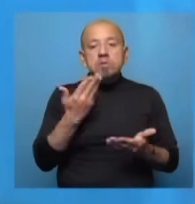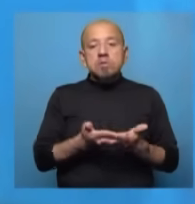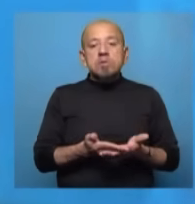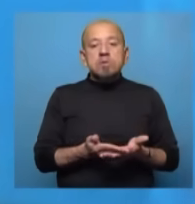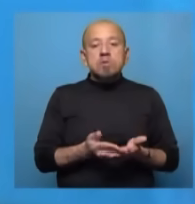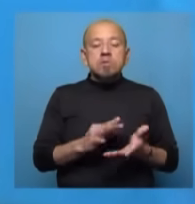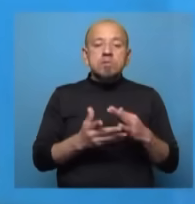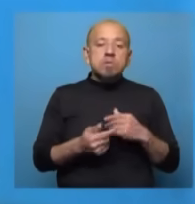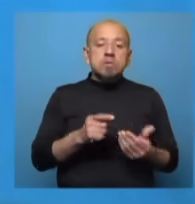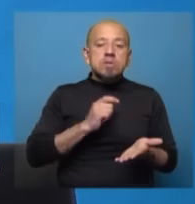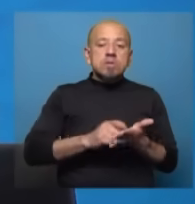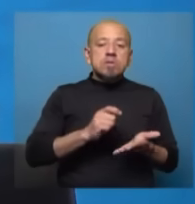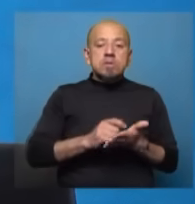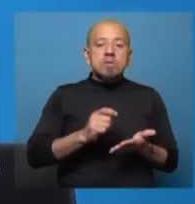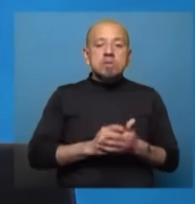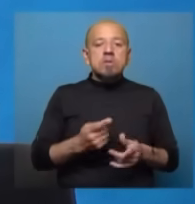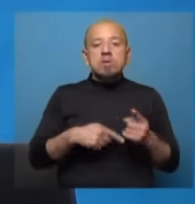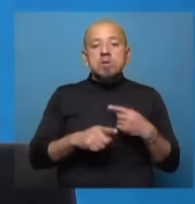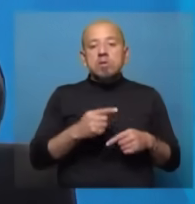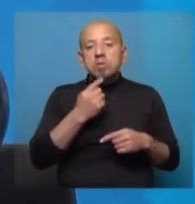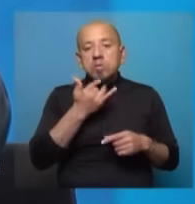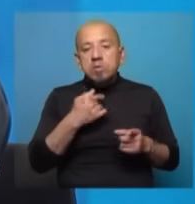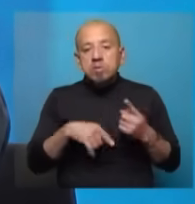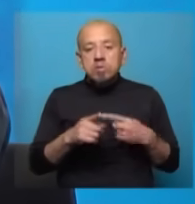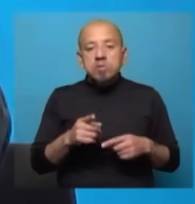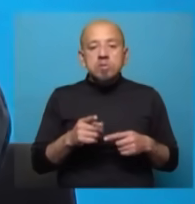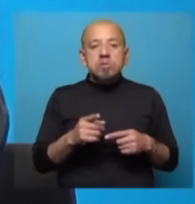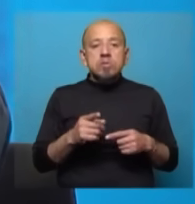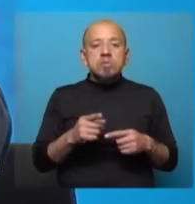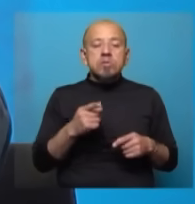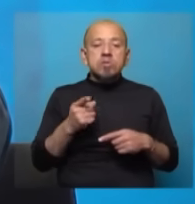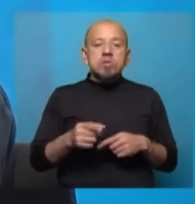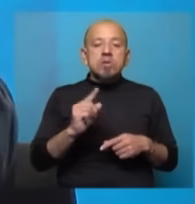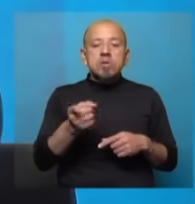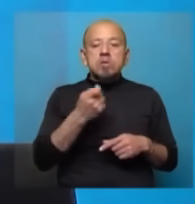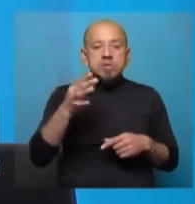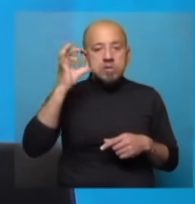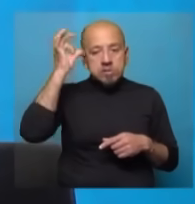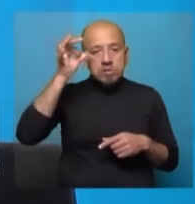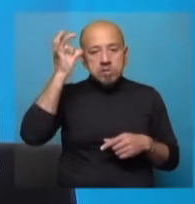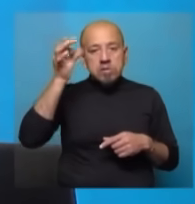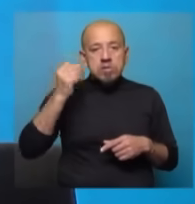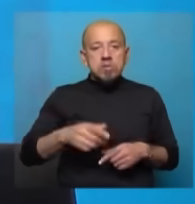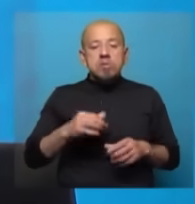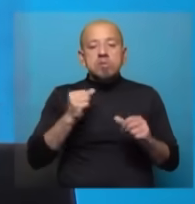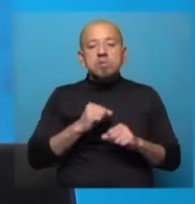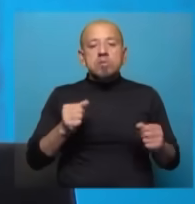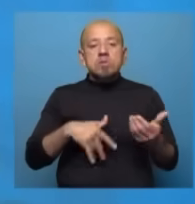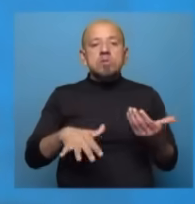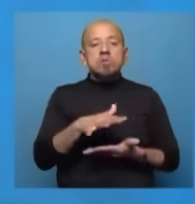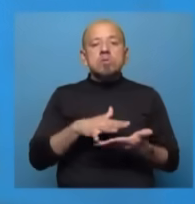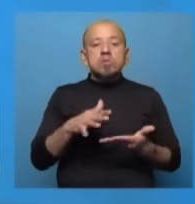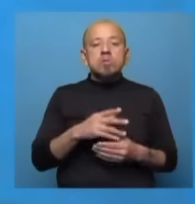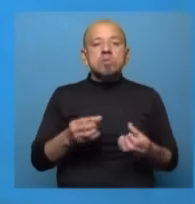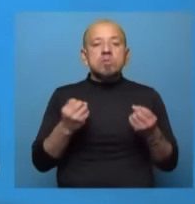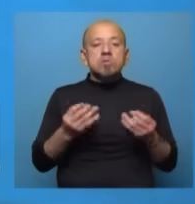forma escrita pero se podría por ejemplo ampliar la formalización contra el ex senador penadés se puede recalificar también la situación Porque estamos